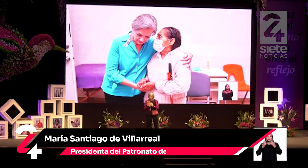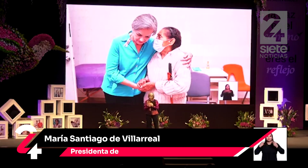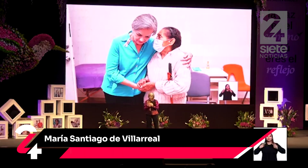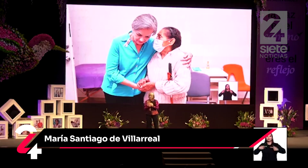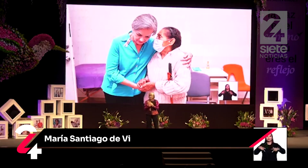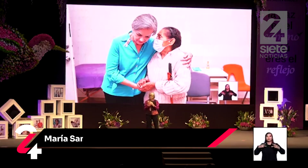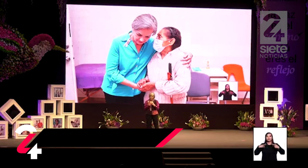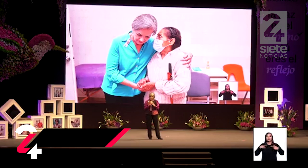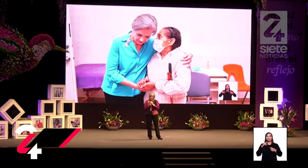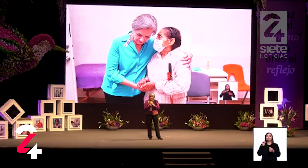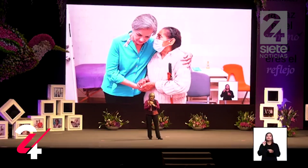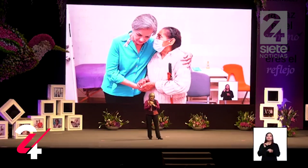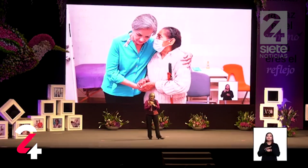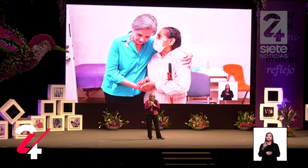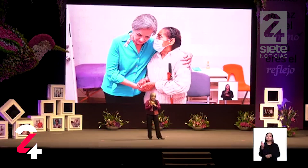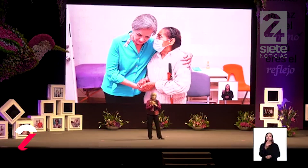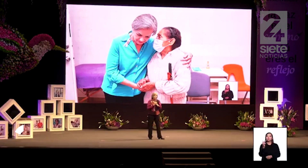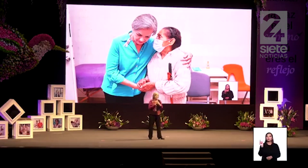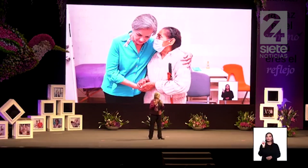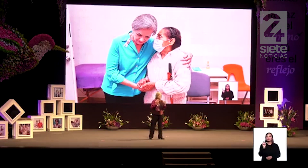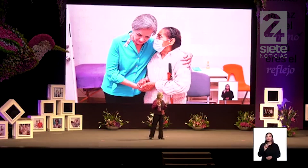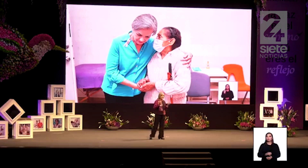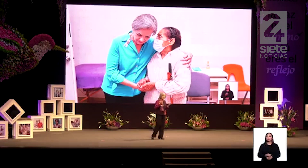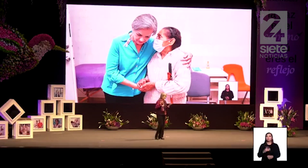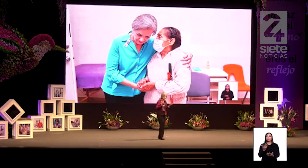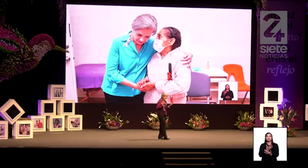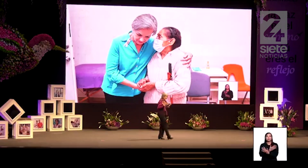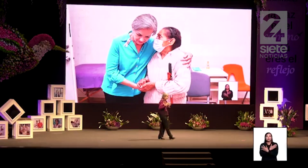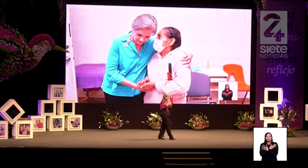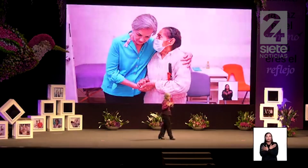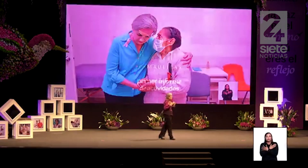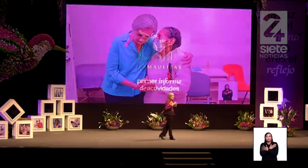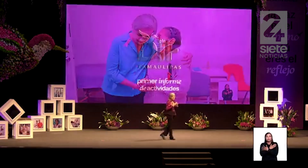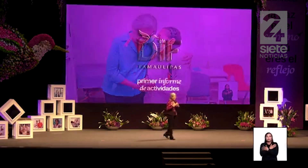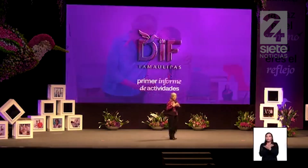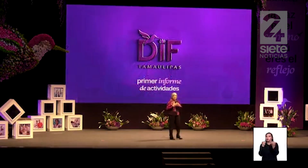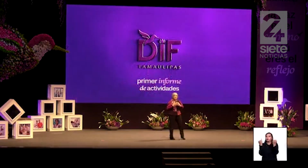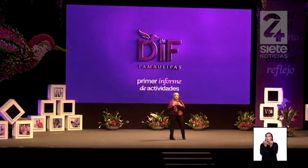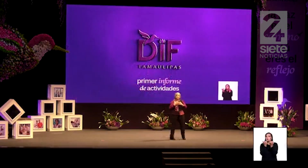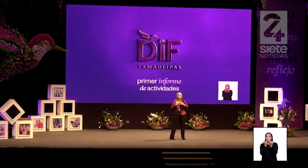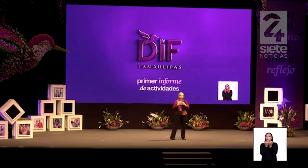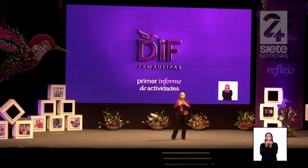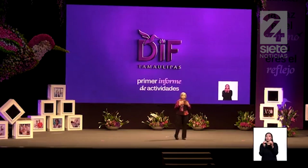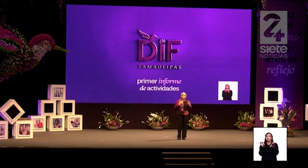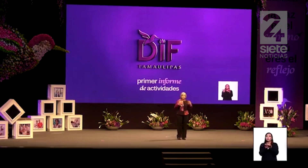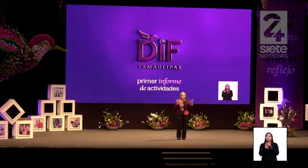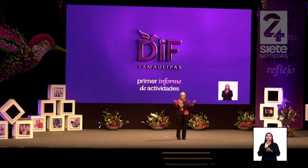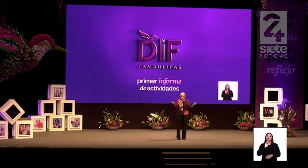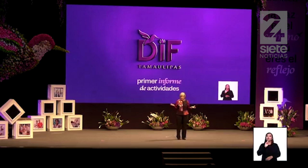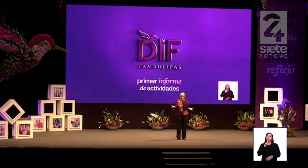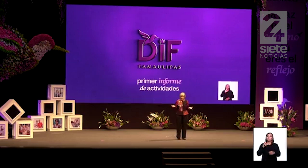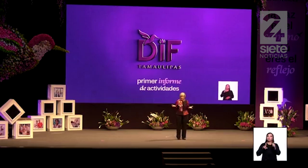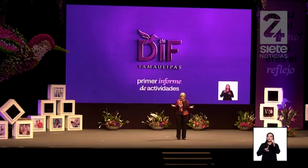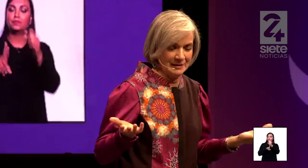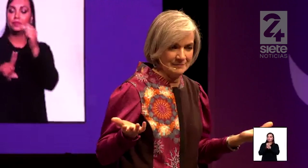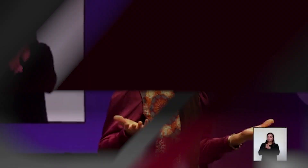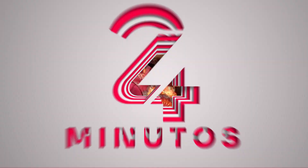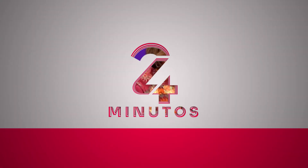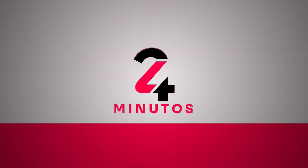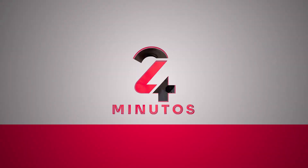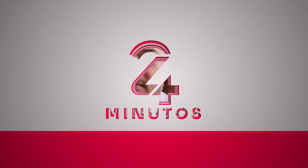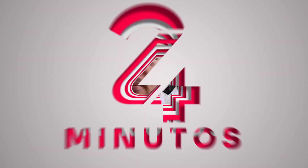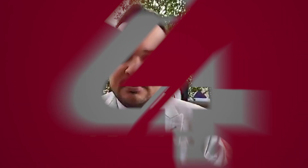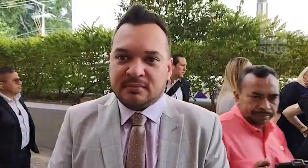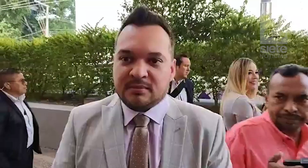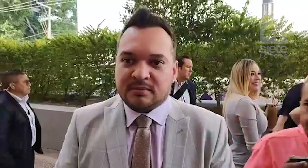las personas que lo necesiten un apapacho puede ser la solución de un problema